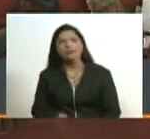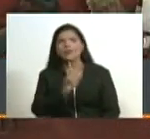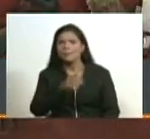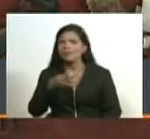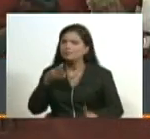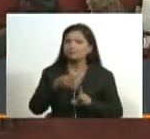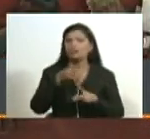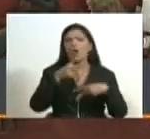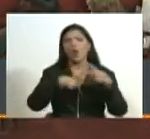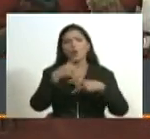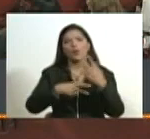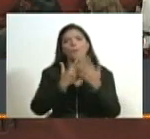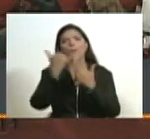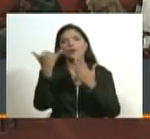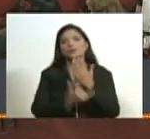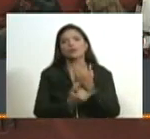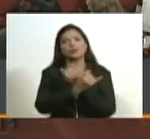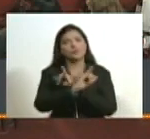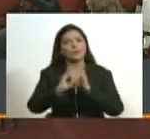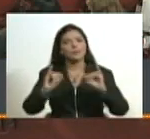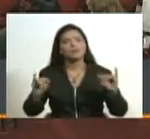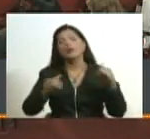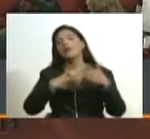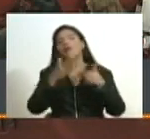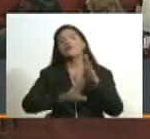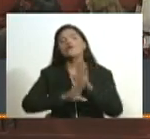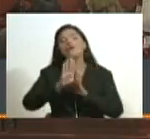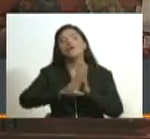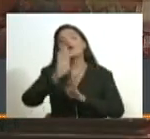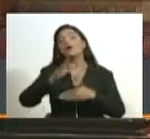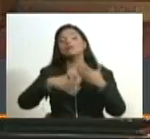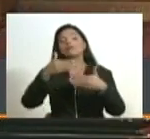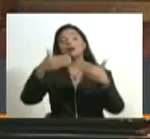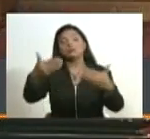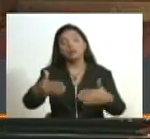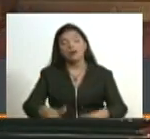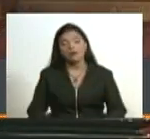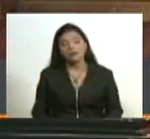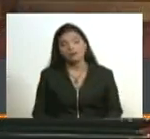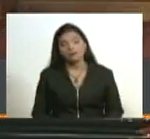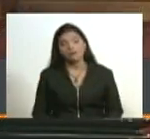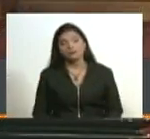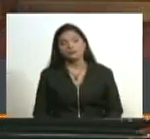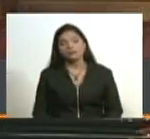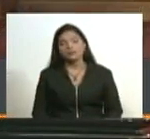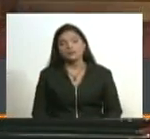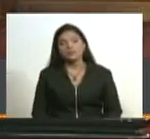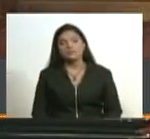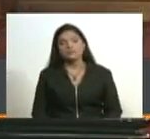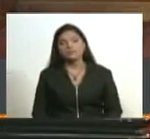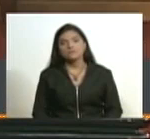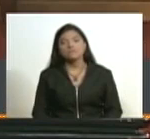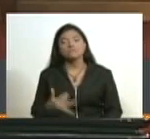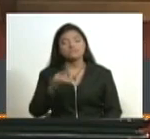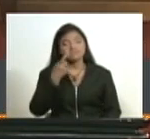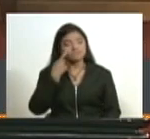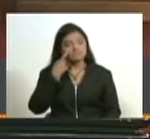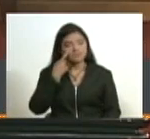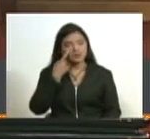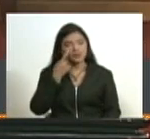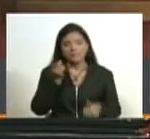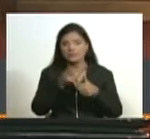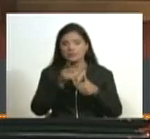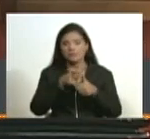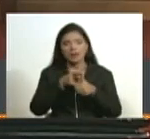los procesos y proyectos independentistas, progresistas, de avanzada. Y tienen en la mira principal a Venezuela.